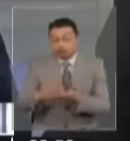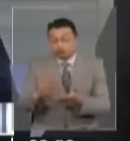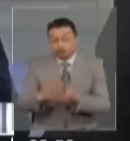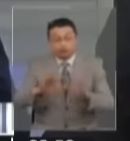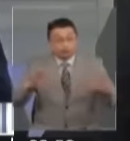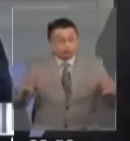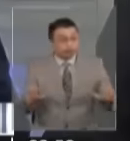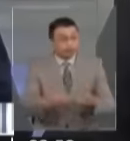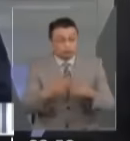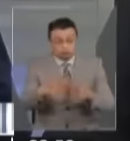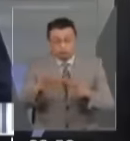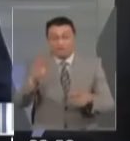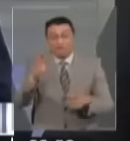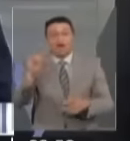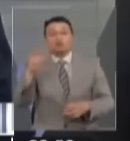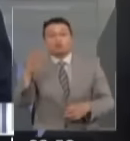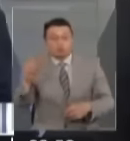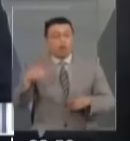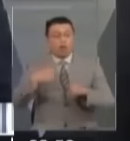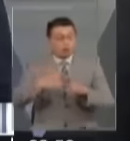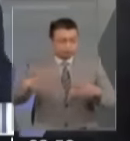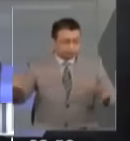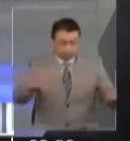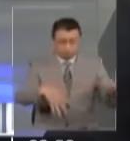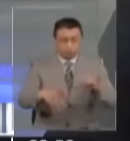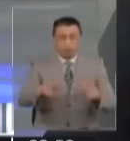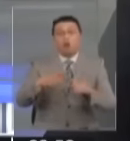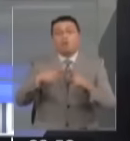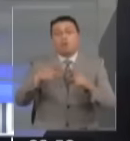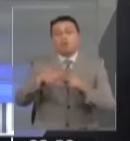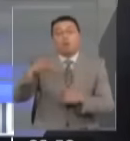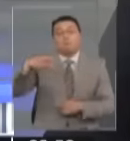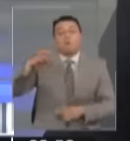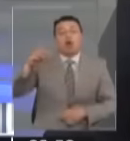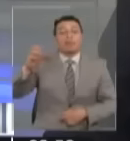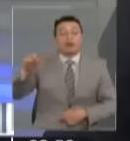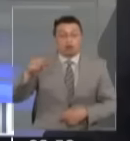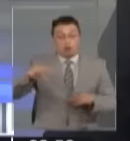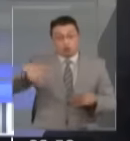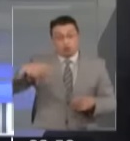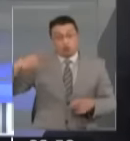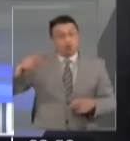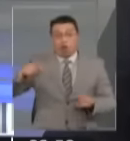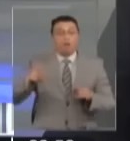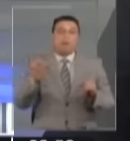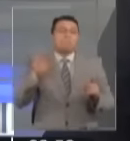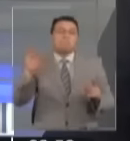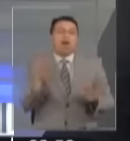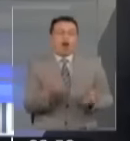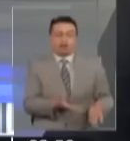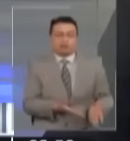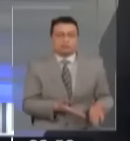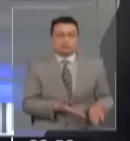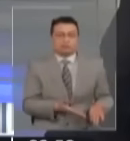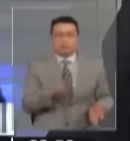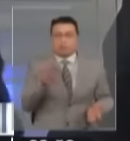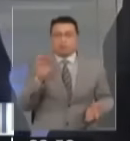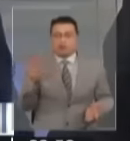un reciclaje que es... Hay varios modelos para reciclar, ¿ya? Y el que hace Ñuñoa es de los peores. Eso